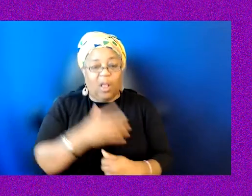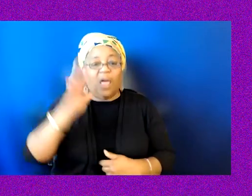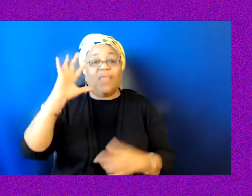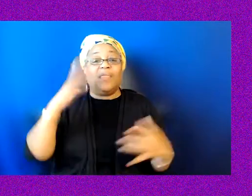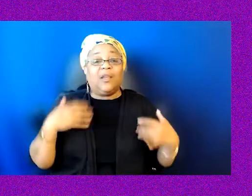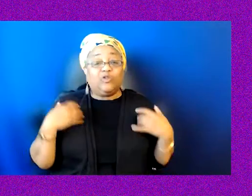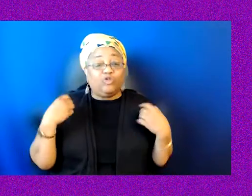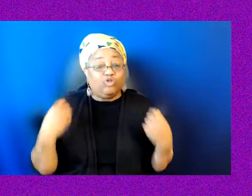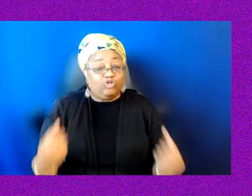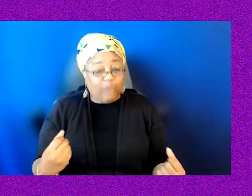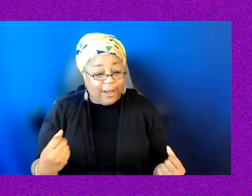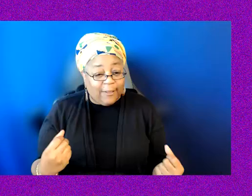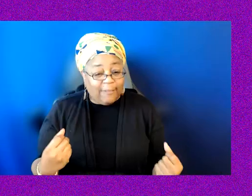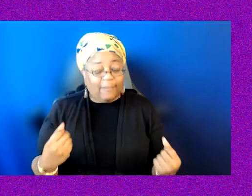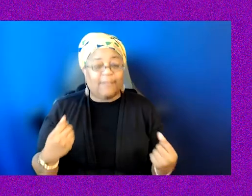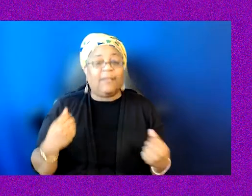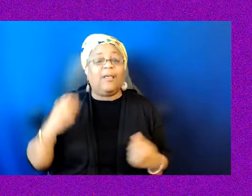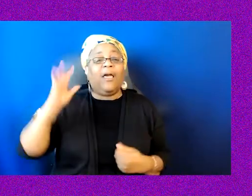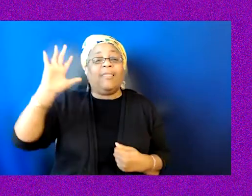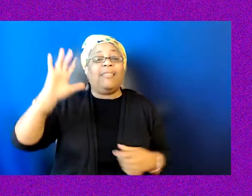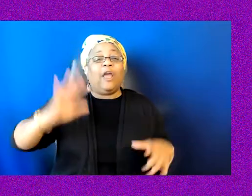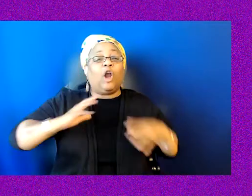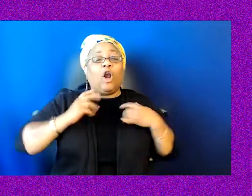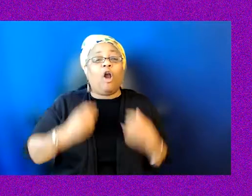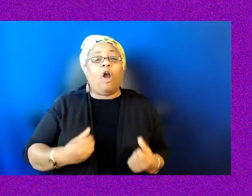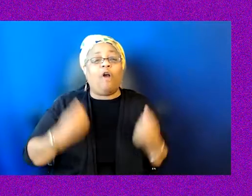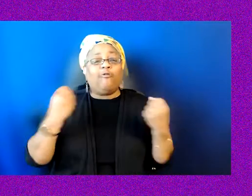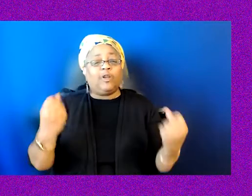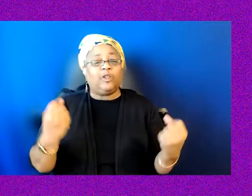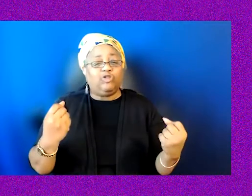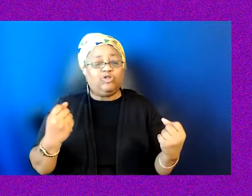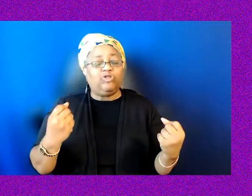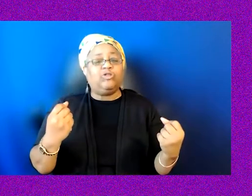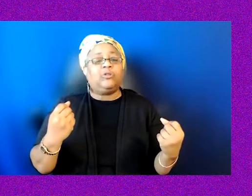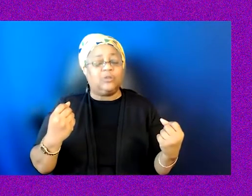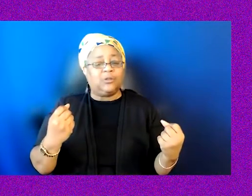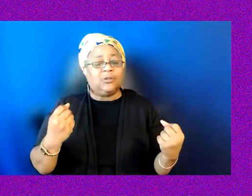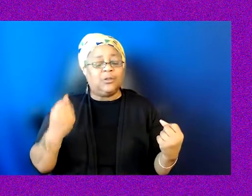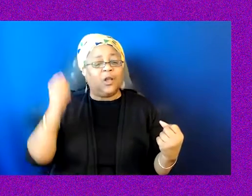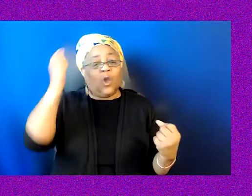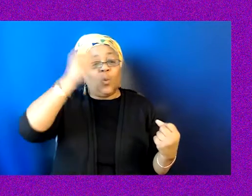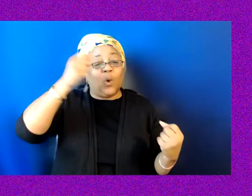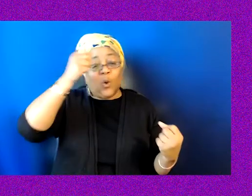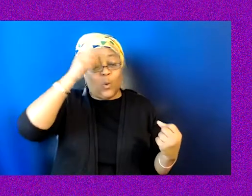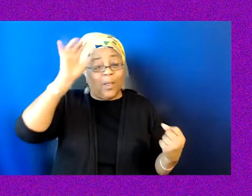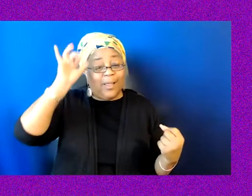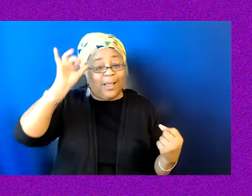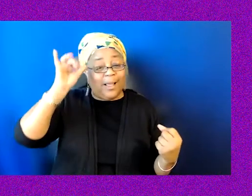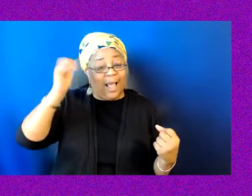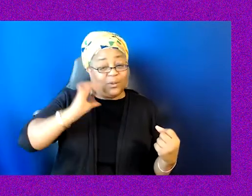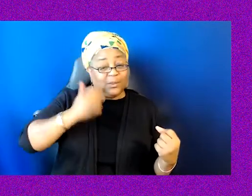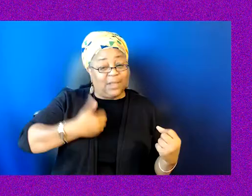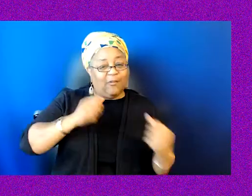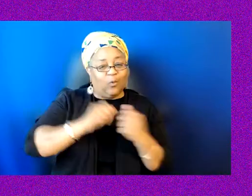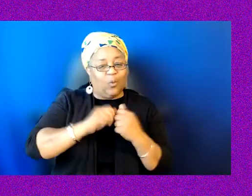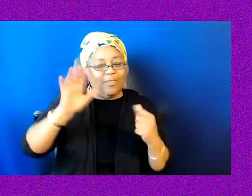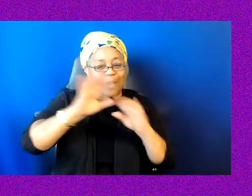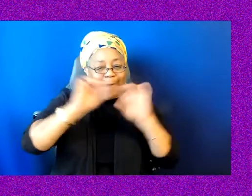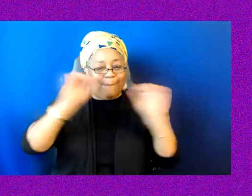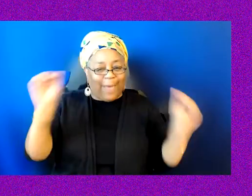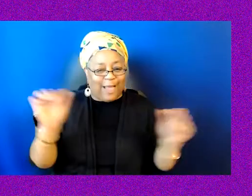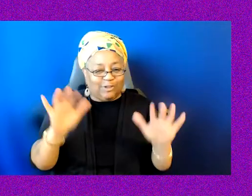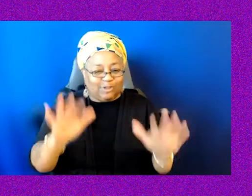su fuerza. With their courage. We anoint ourselves in their magic. En su magia. We anoint ourselves